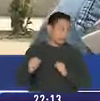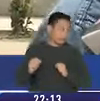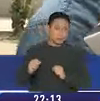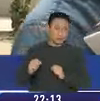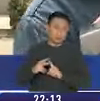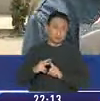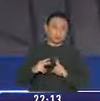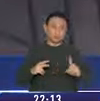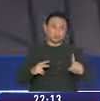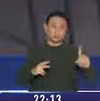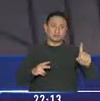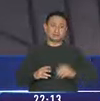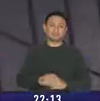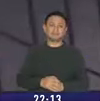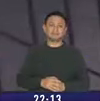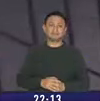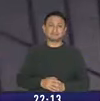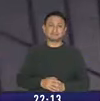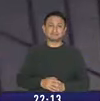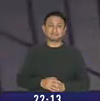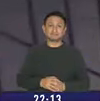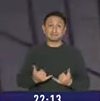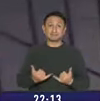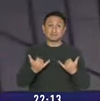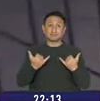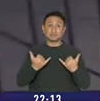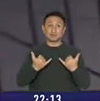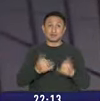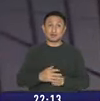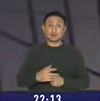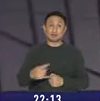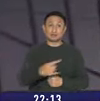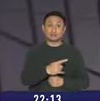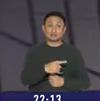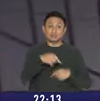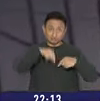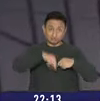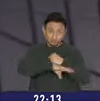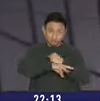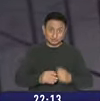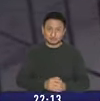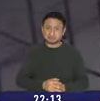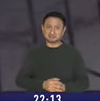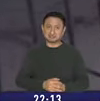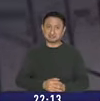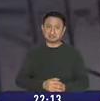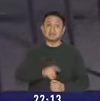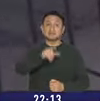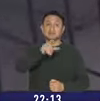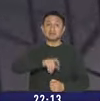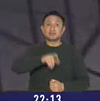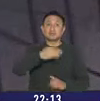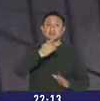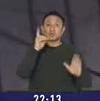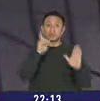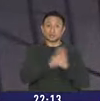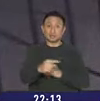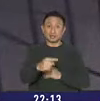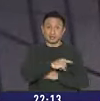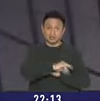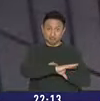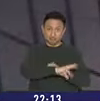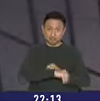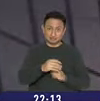abajo. Afortunadamente, en esta ocasión no logró su objetivo. Los moradores denuncian que los robos y asaltos los